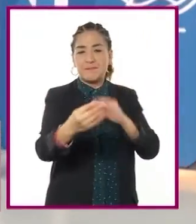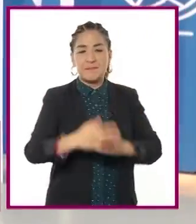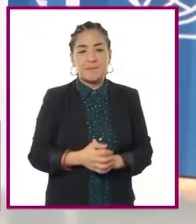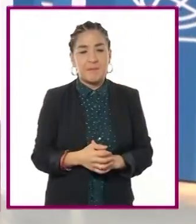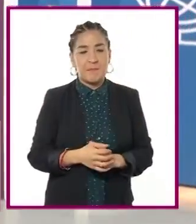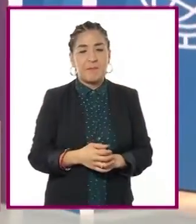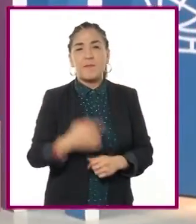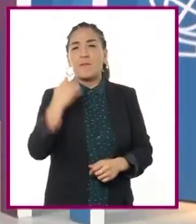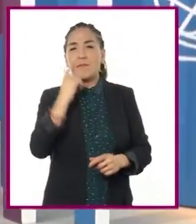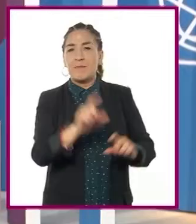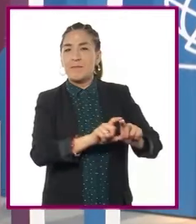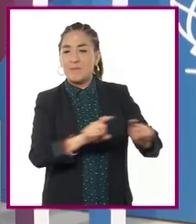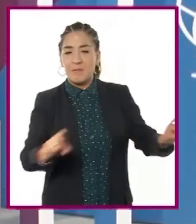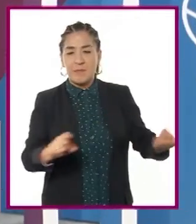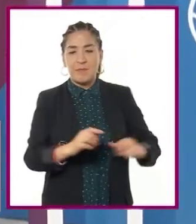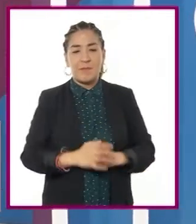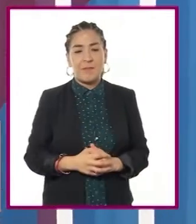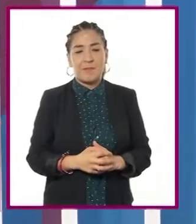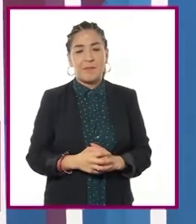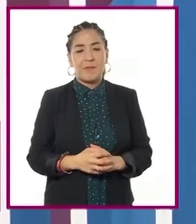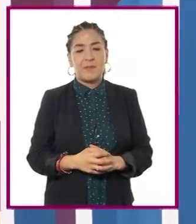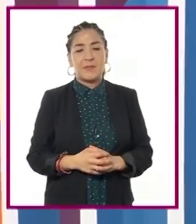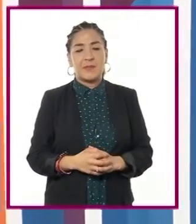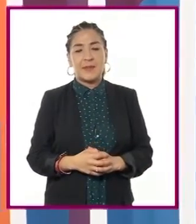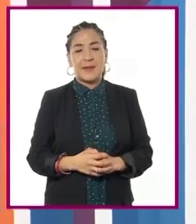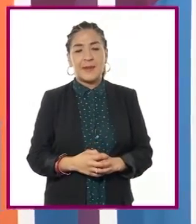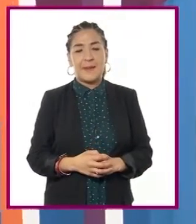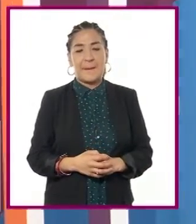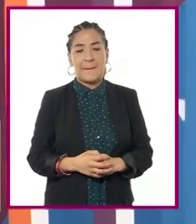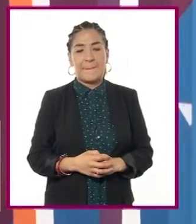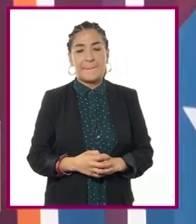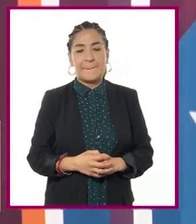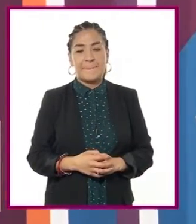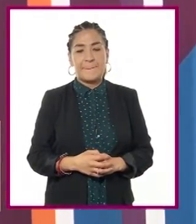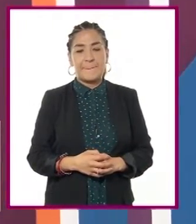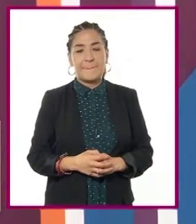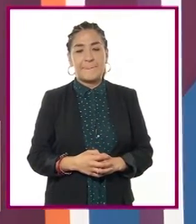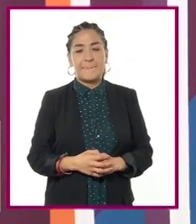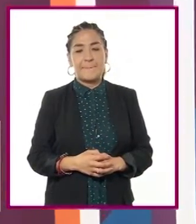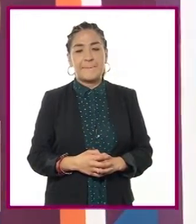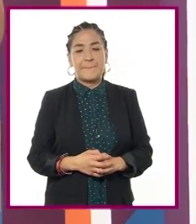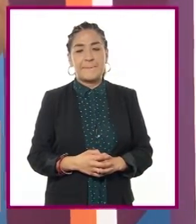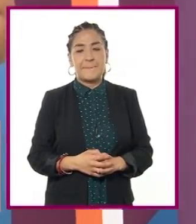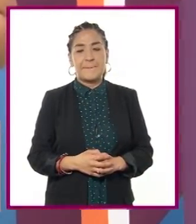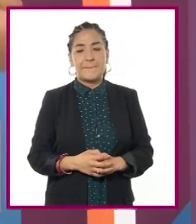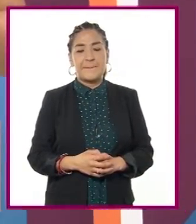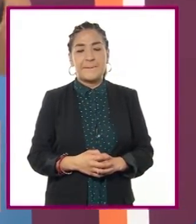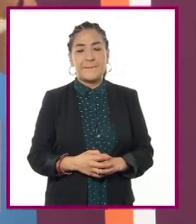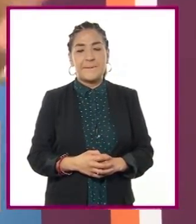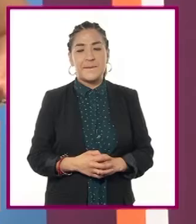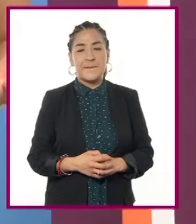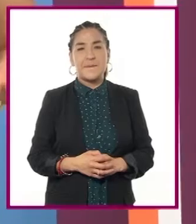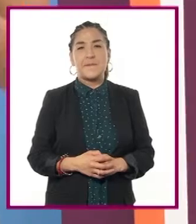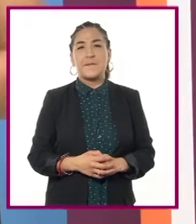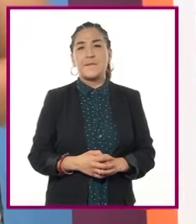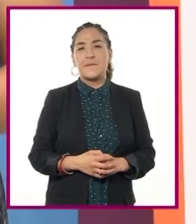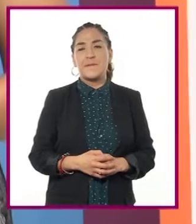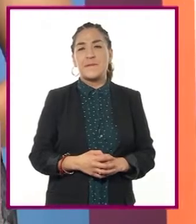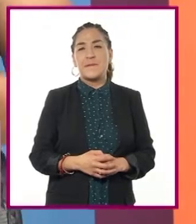¿Cuáles fueron las reformas más importantes en materia económica y política que implementó Mikhail